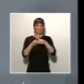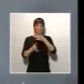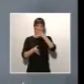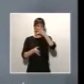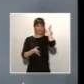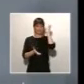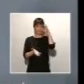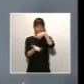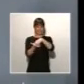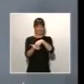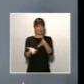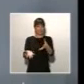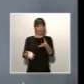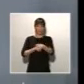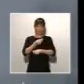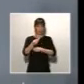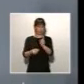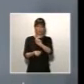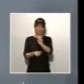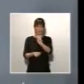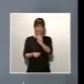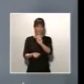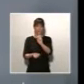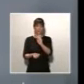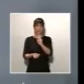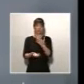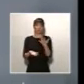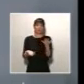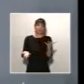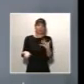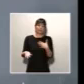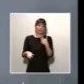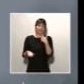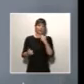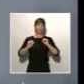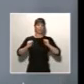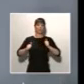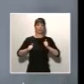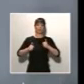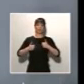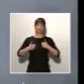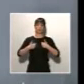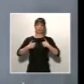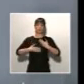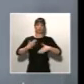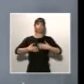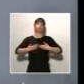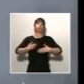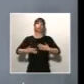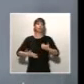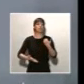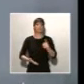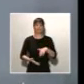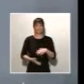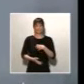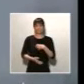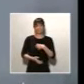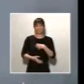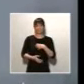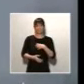está utilizada, con lo cual no sería posible ponerla en vuelo inmediatamente. En cualquier caso,